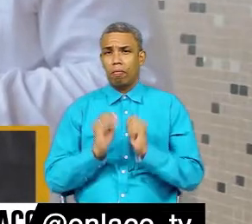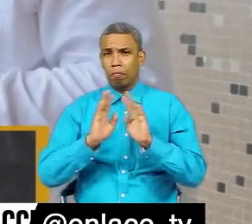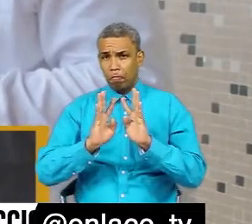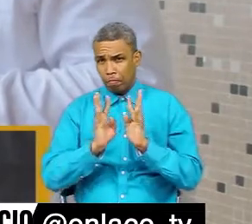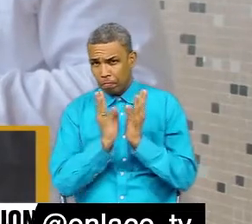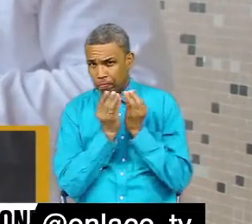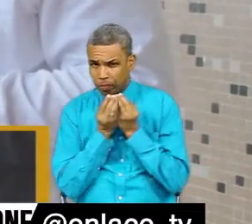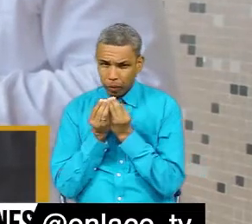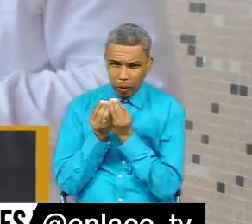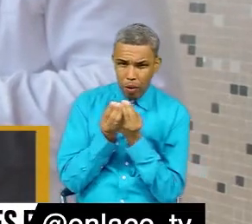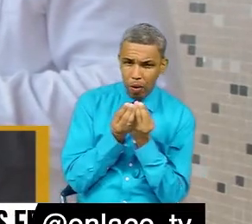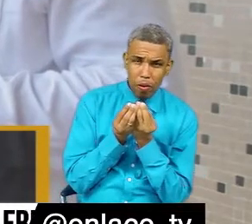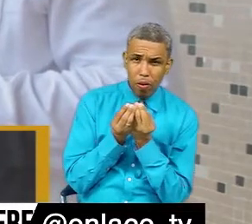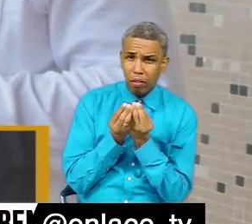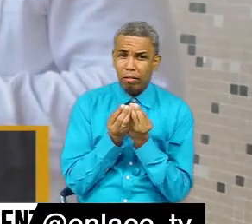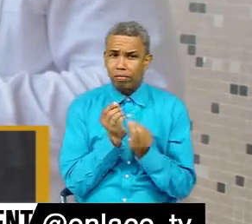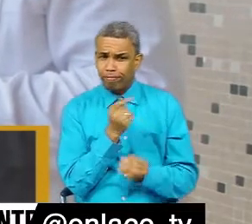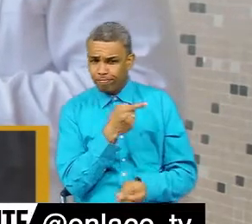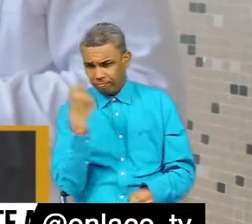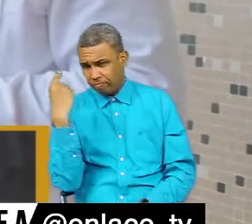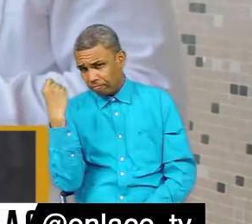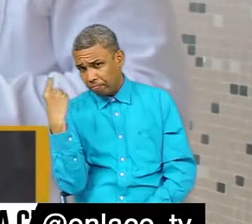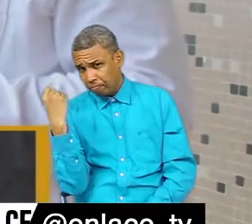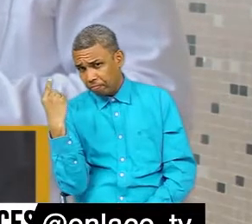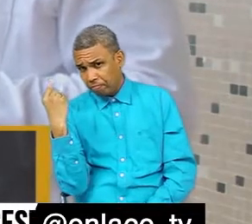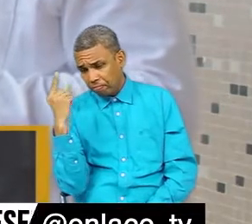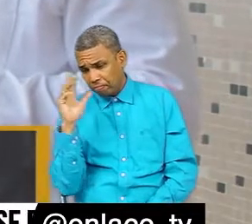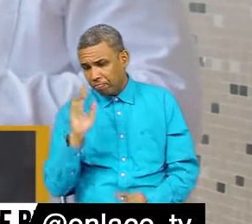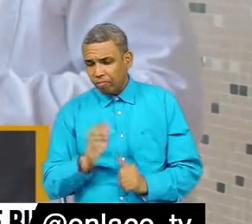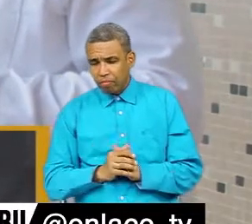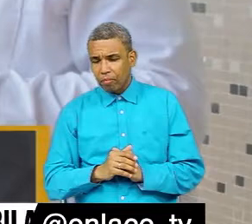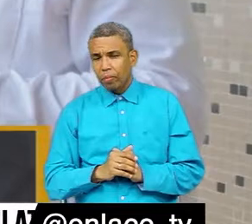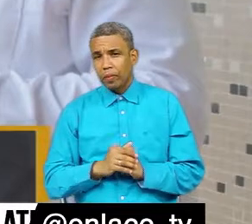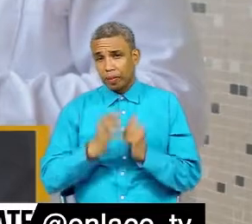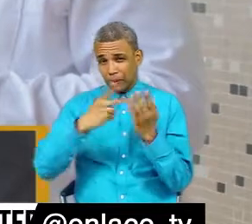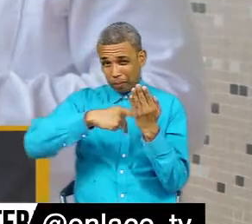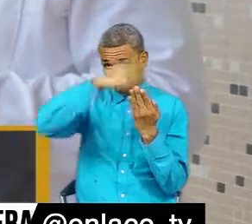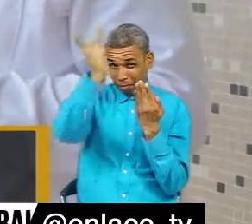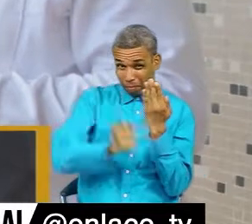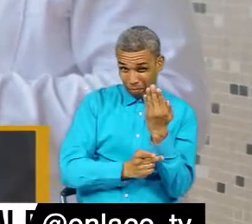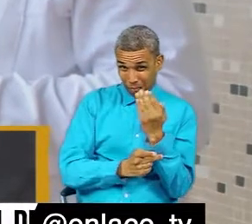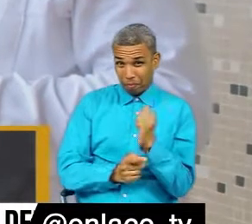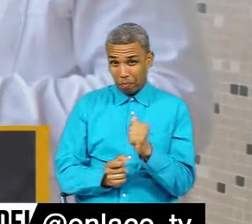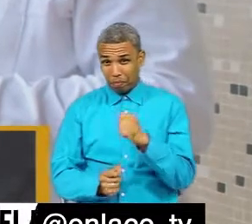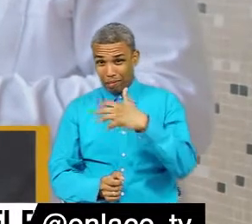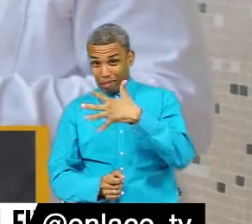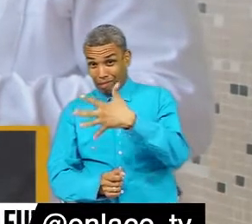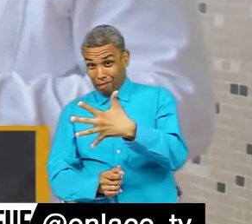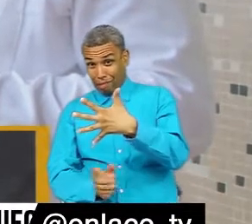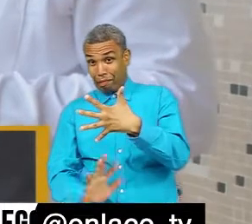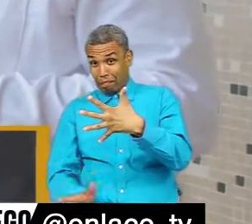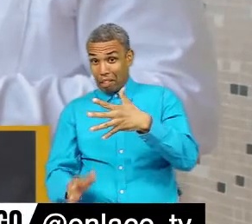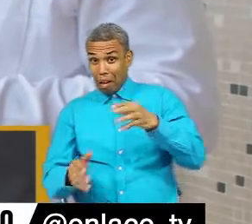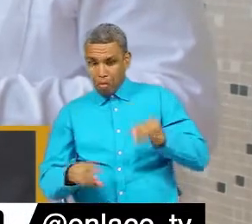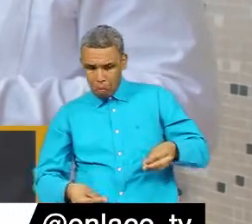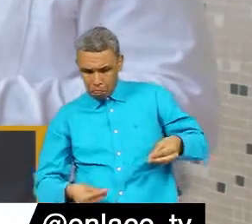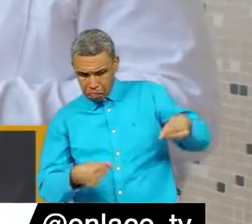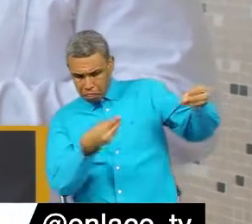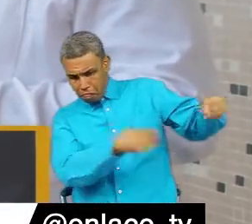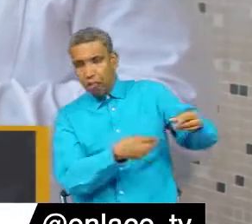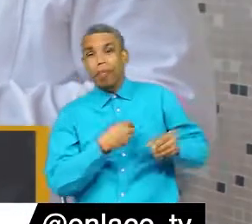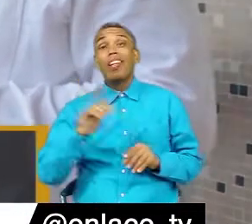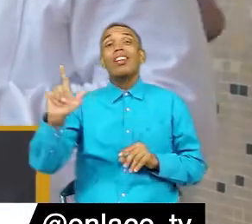madurez para entender el tema político. Allá hay 5 proyectos de Consejo muy importantes. Viene otro a partir del lunes. A partir